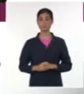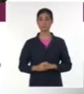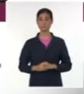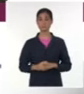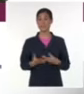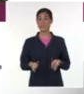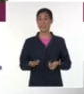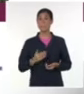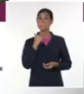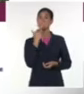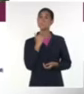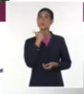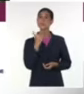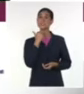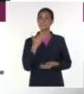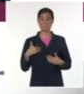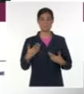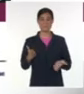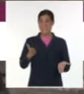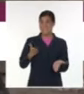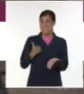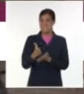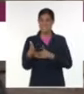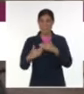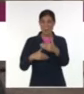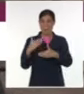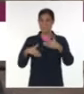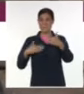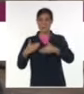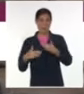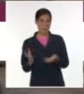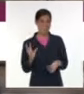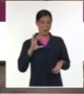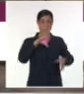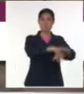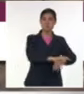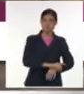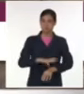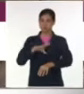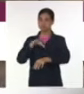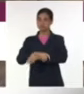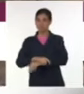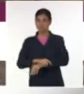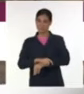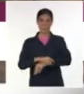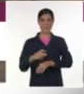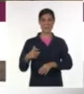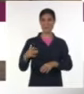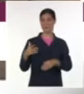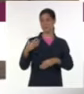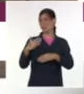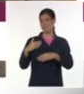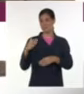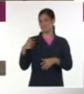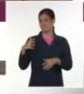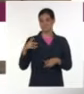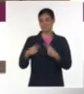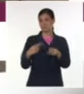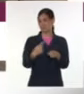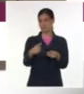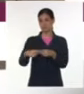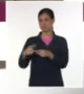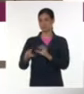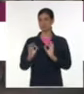policía continúan sus redadas generalizadas y acciones de hostigamiento durante las campañas de arresto,